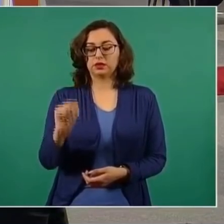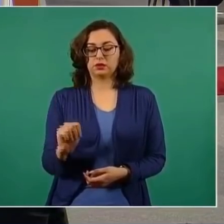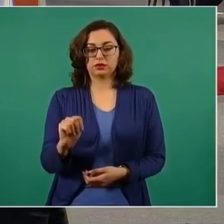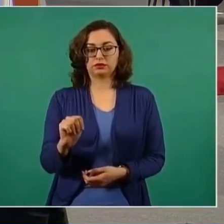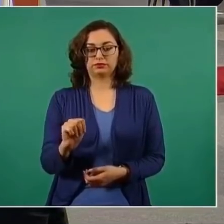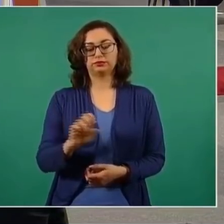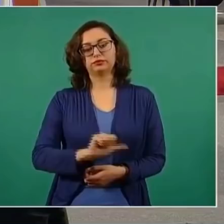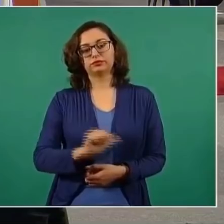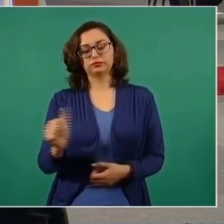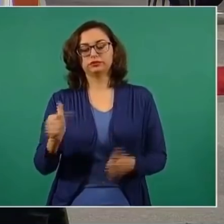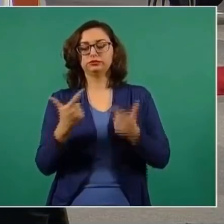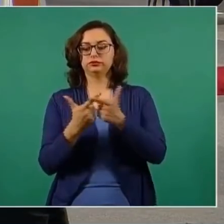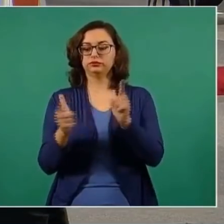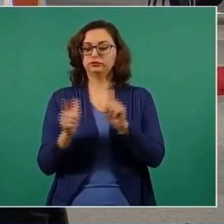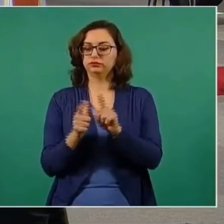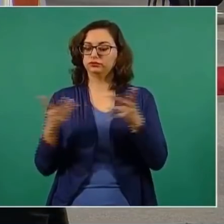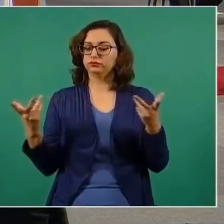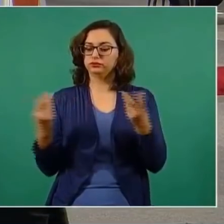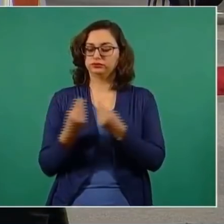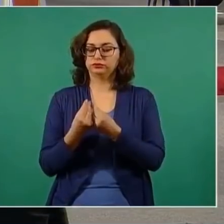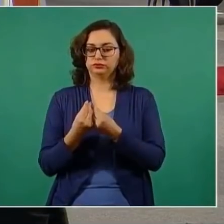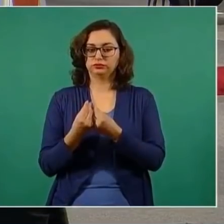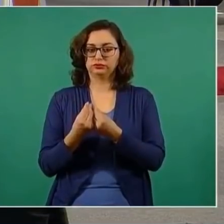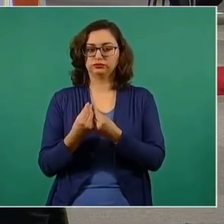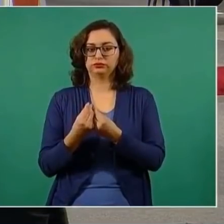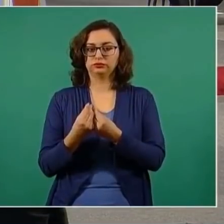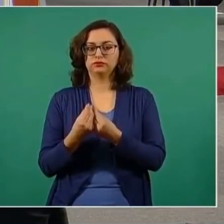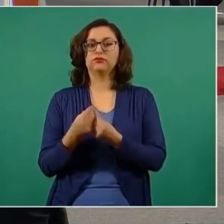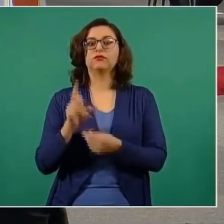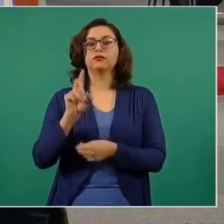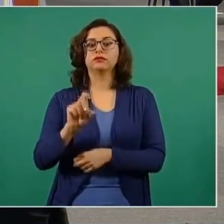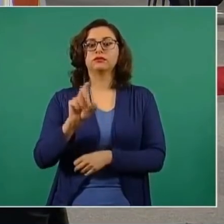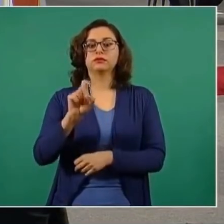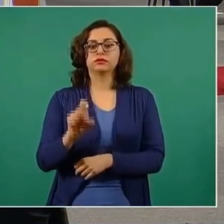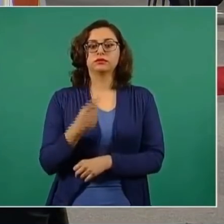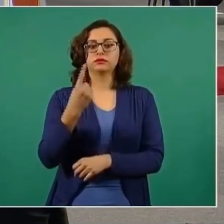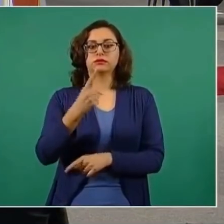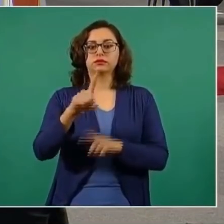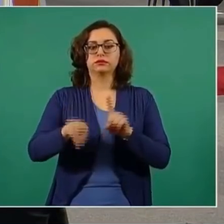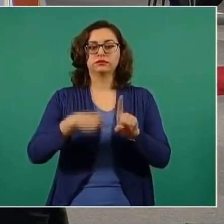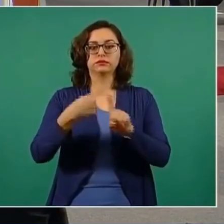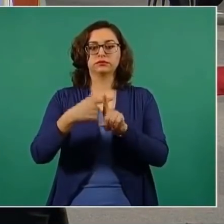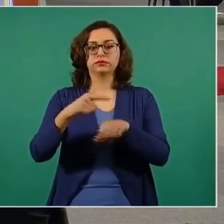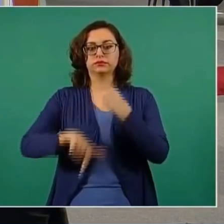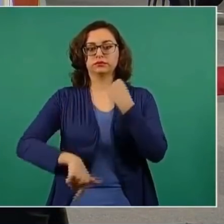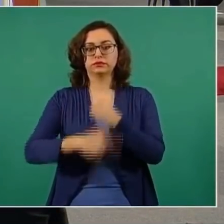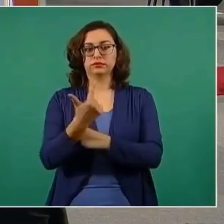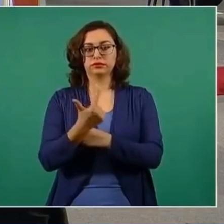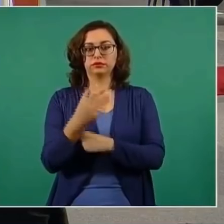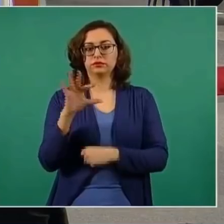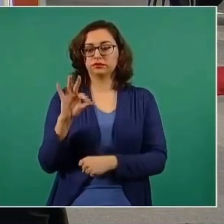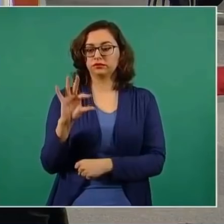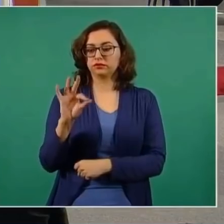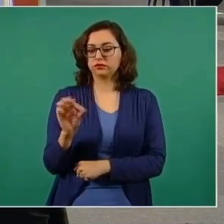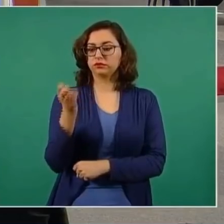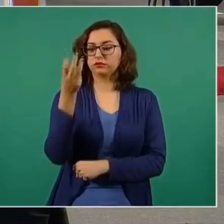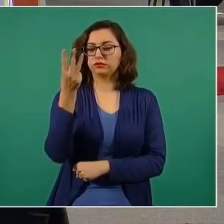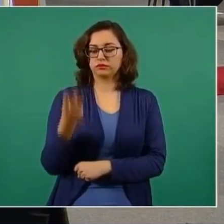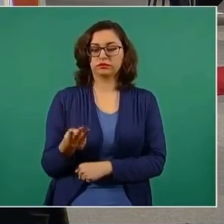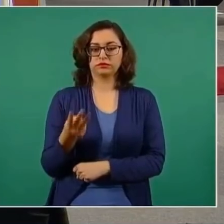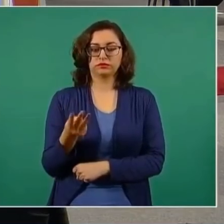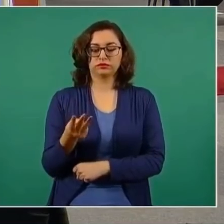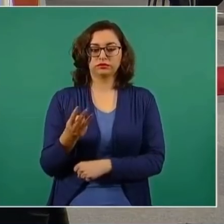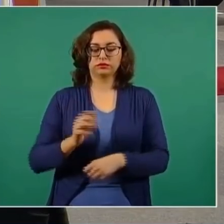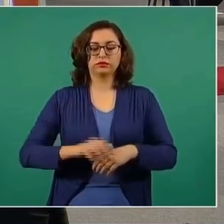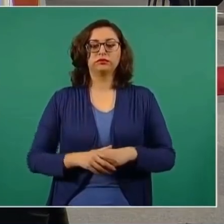Otro partido aliado, 31, más 12, 43.